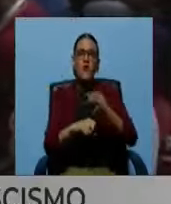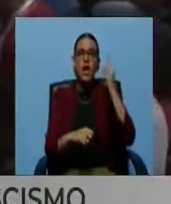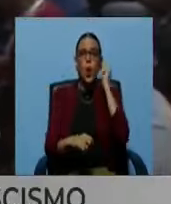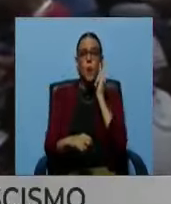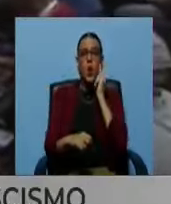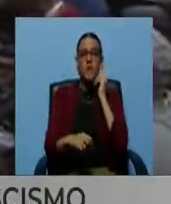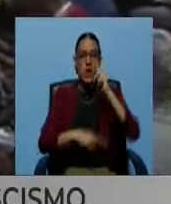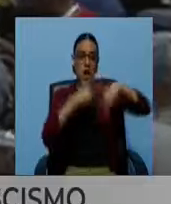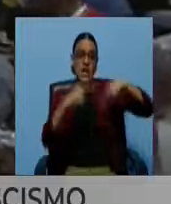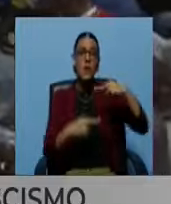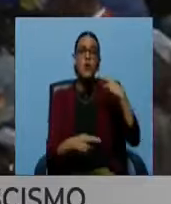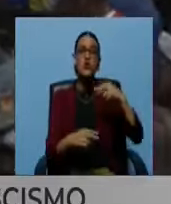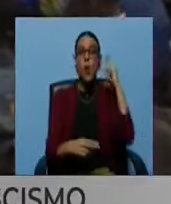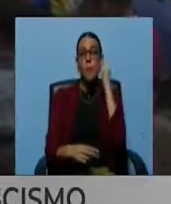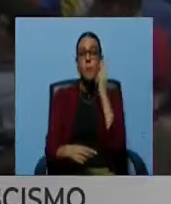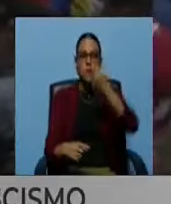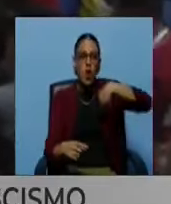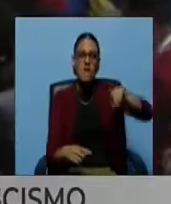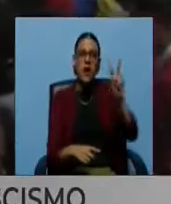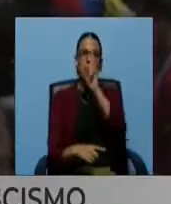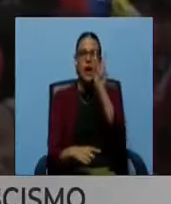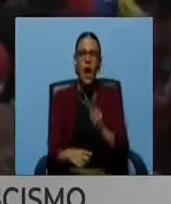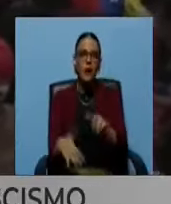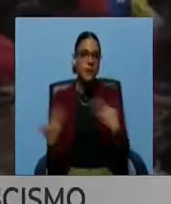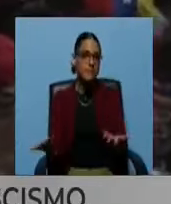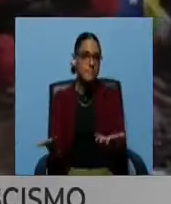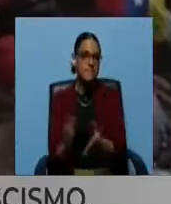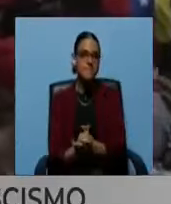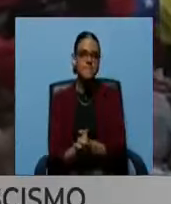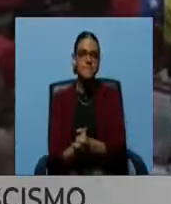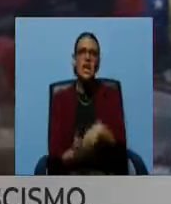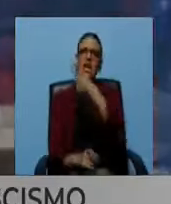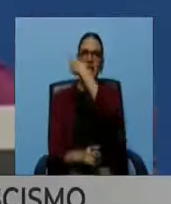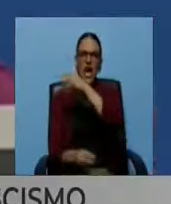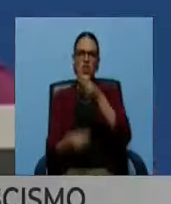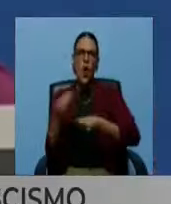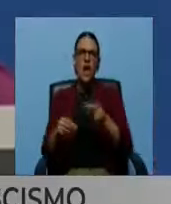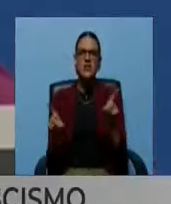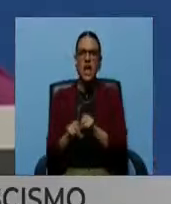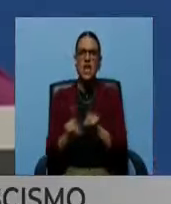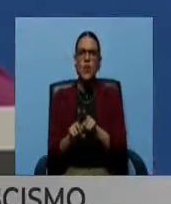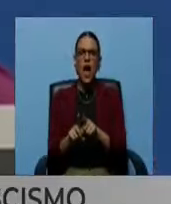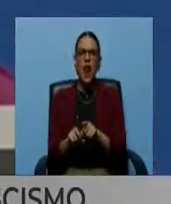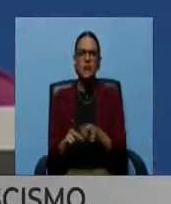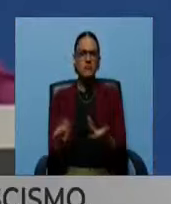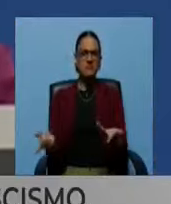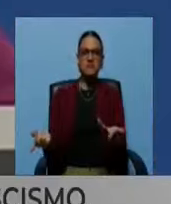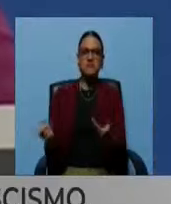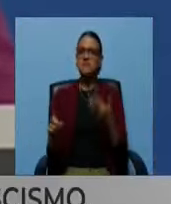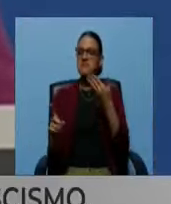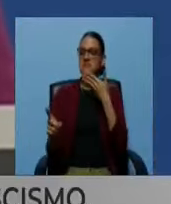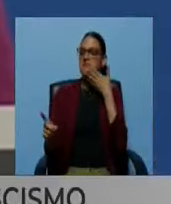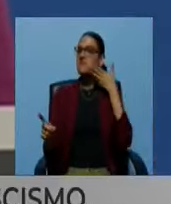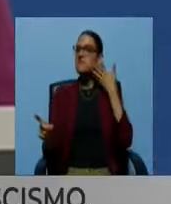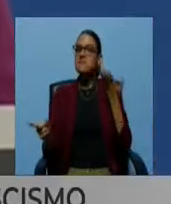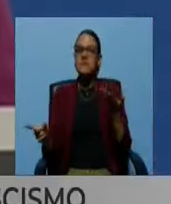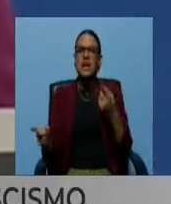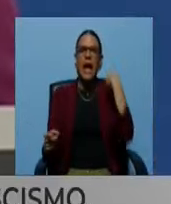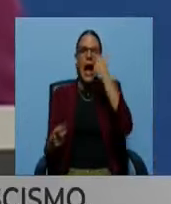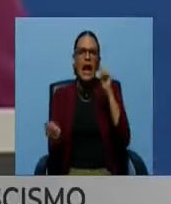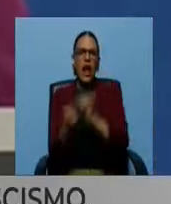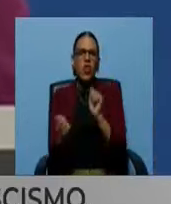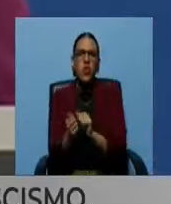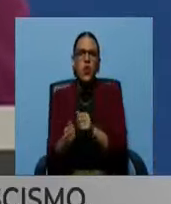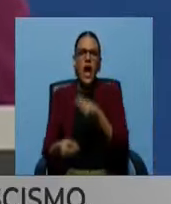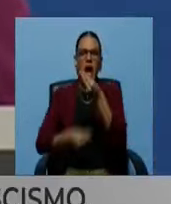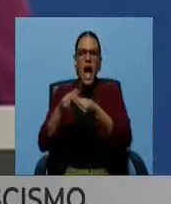la revolución bolivariana. Y lo hicieron con un desparpajo tal que pusieron al servicio toda